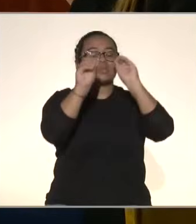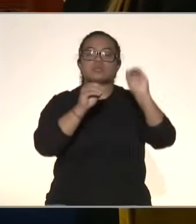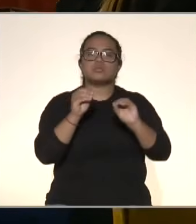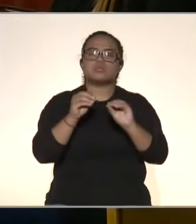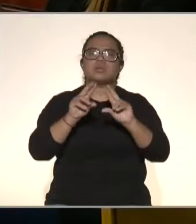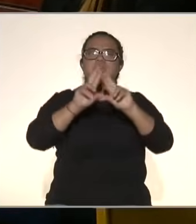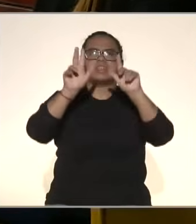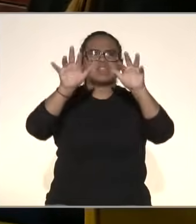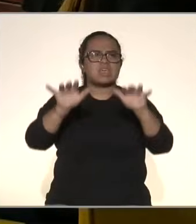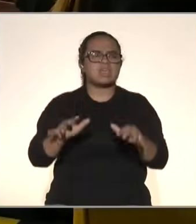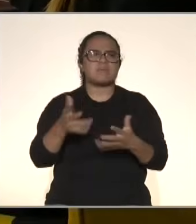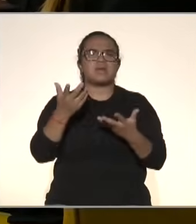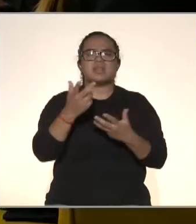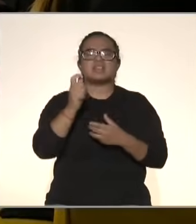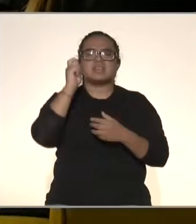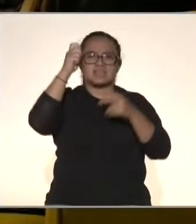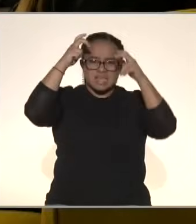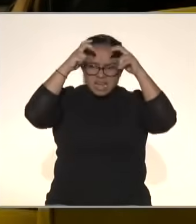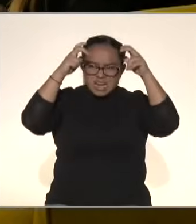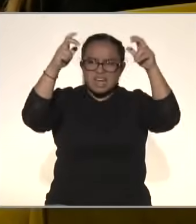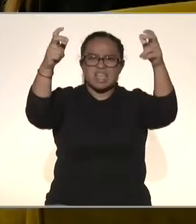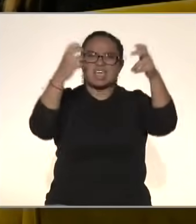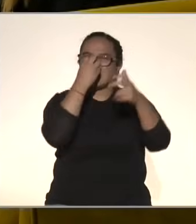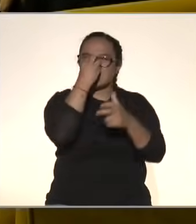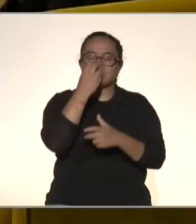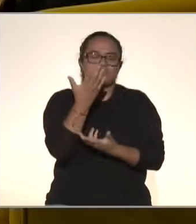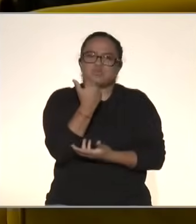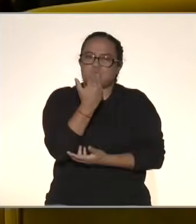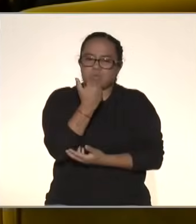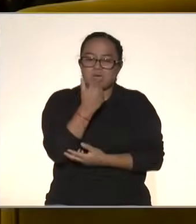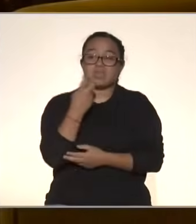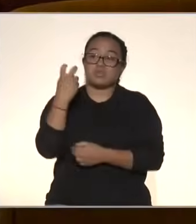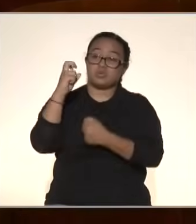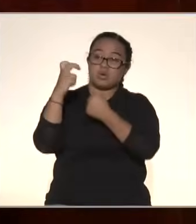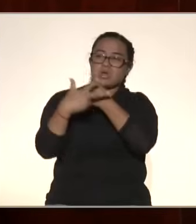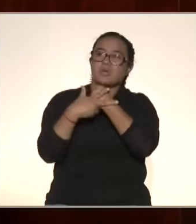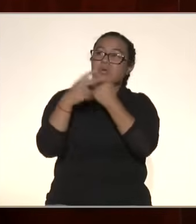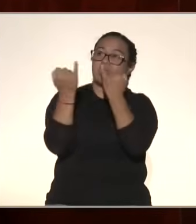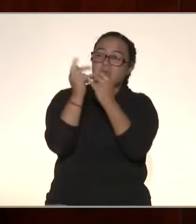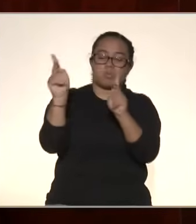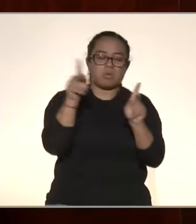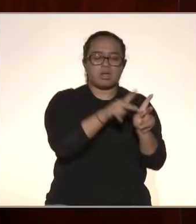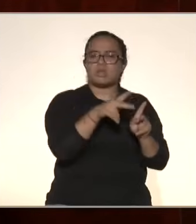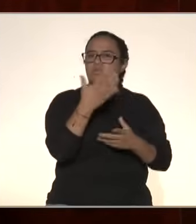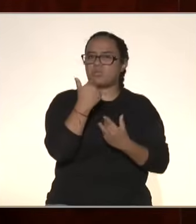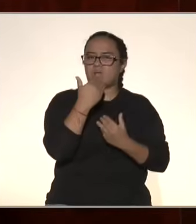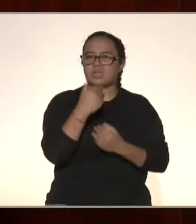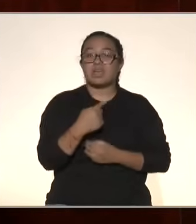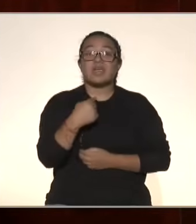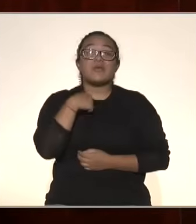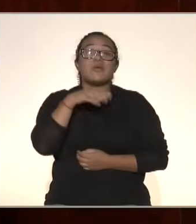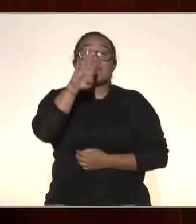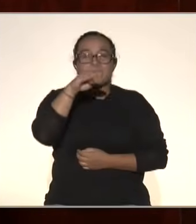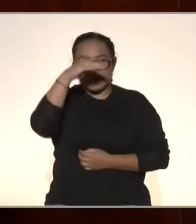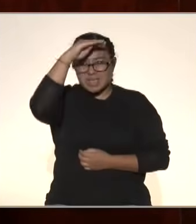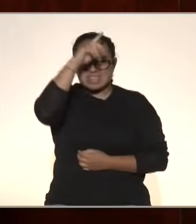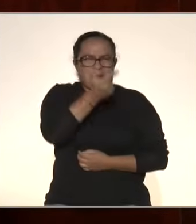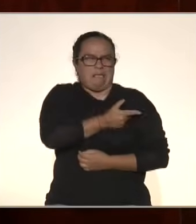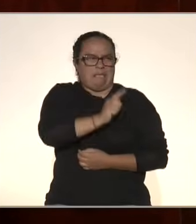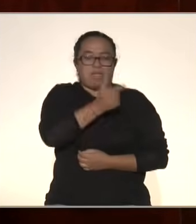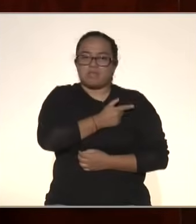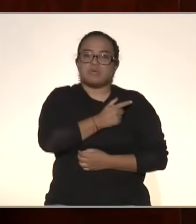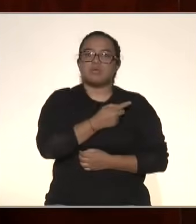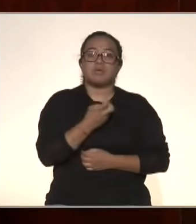cae nieve, no hay renos, no sé, todos los elementos europeos del invierno. No quisiera escucharme Grinch, pero tengo